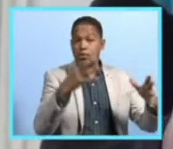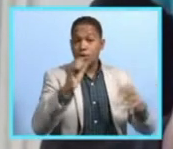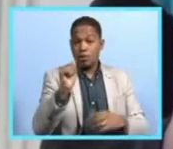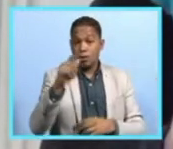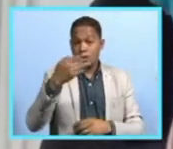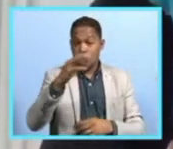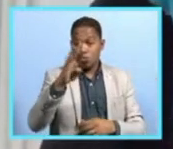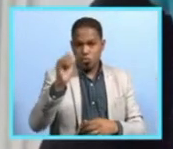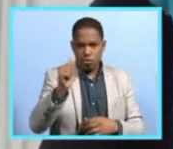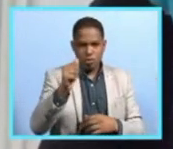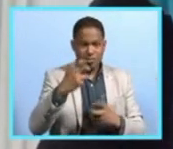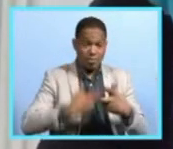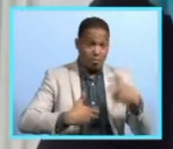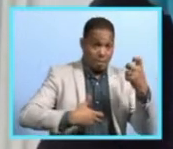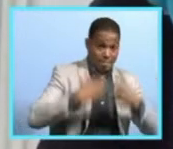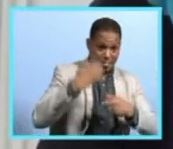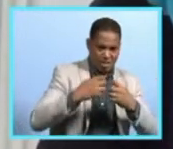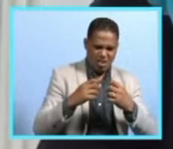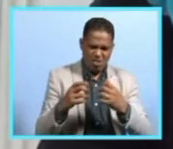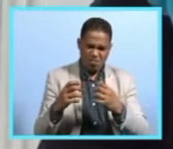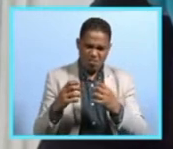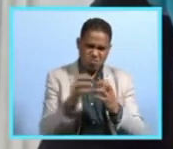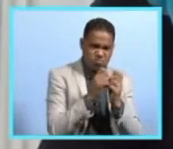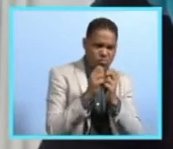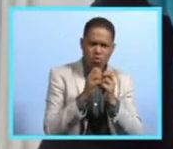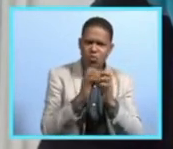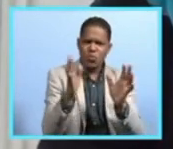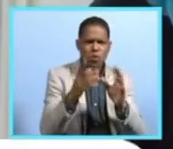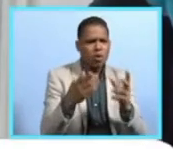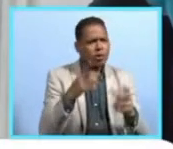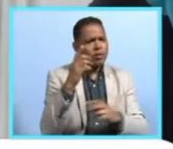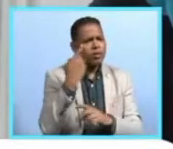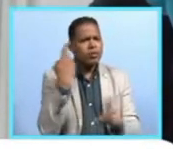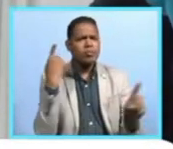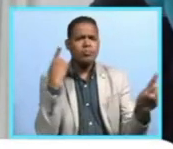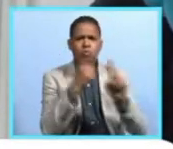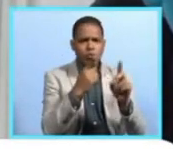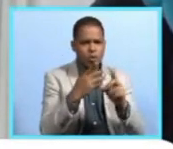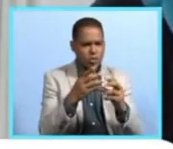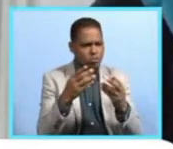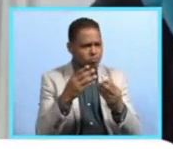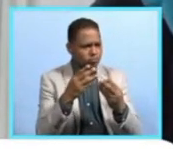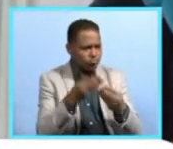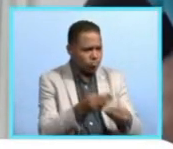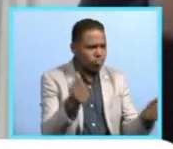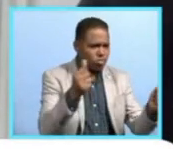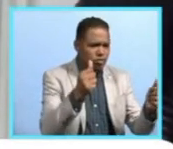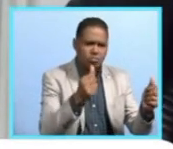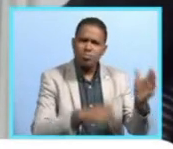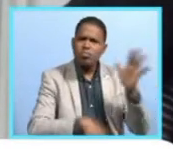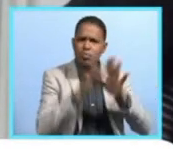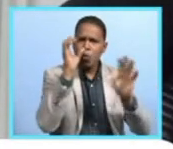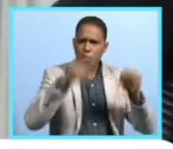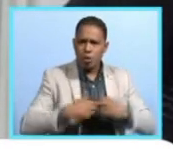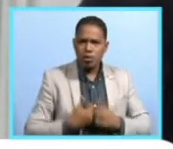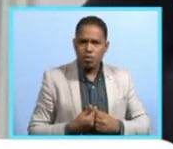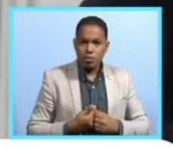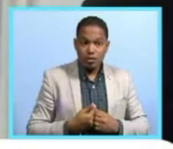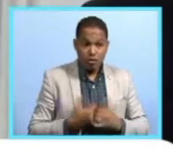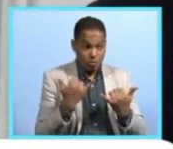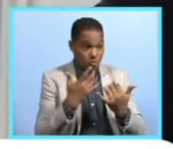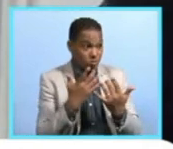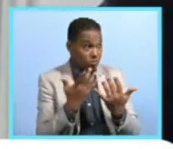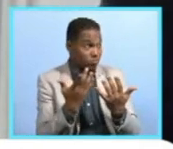se trata de un pleito, sino de que busquemos la solución. Hoy en día el juego está trancado.